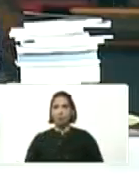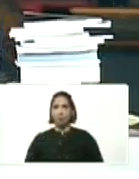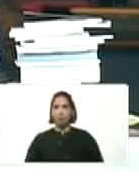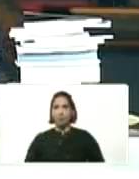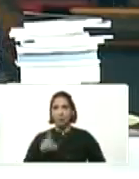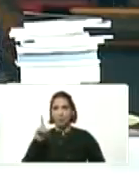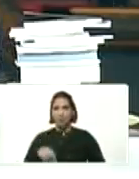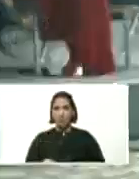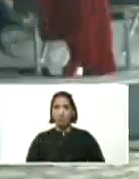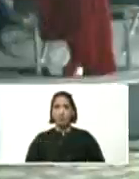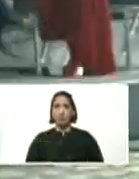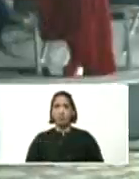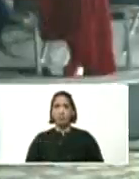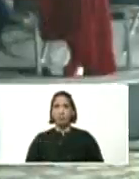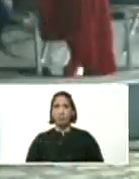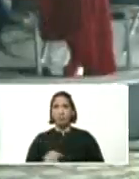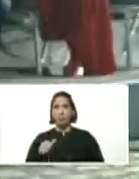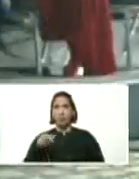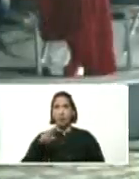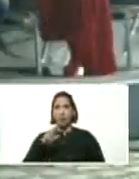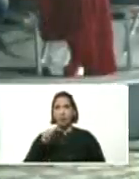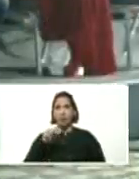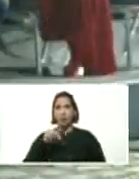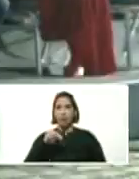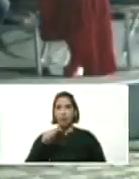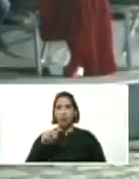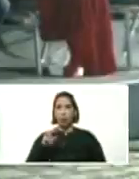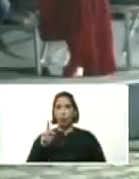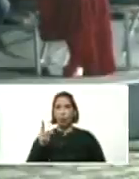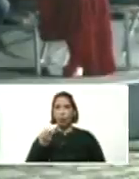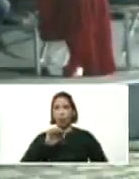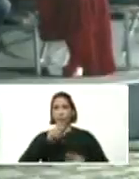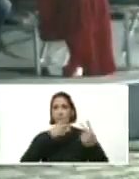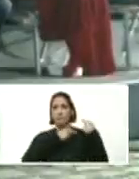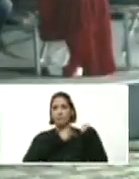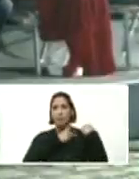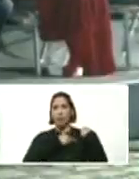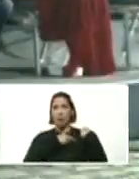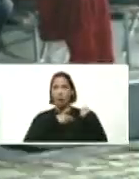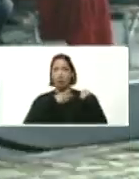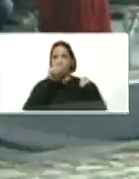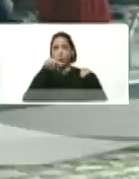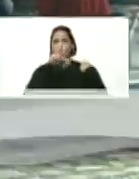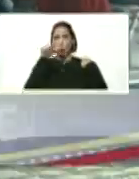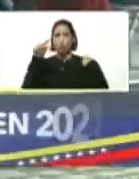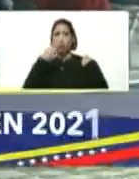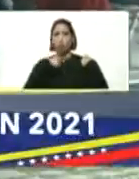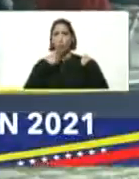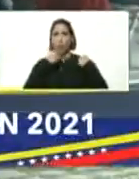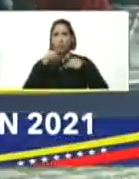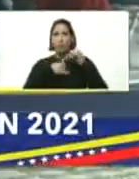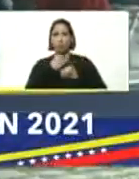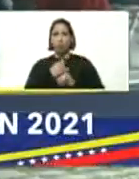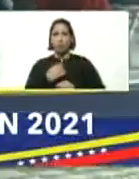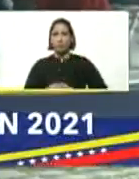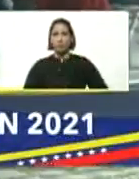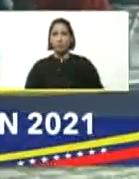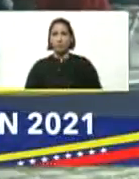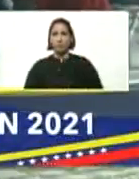También Arnaud de Baik, jefe de la delegación de la Cruz Roja Internacional